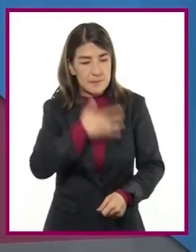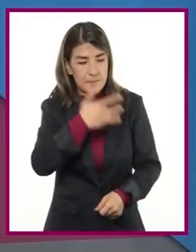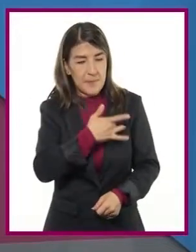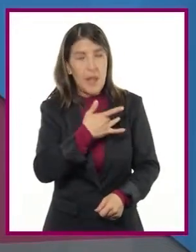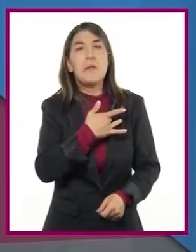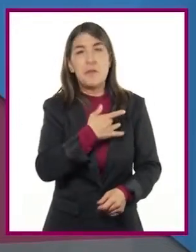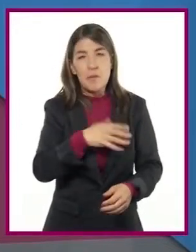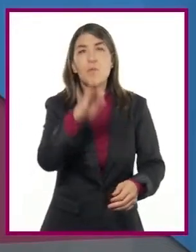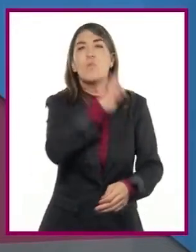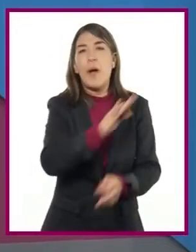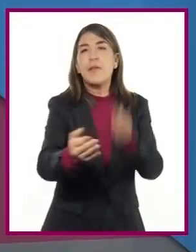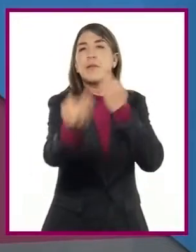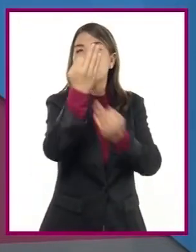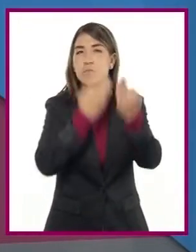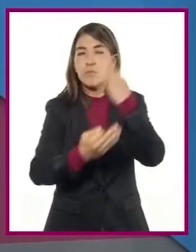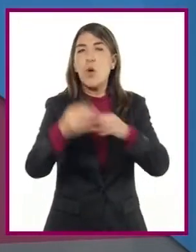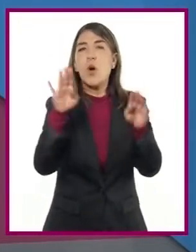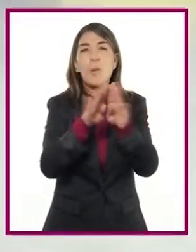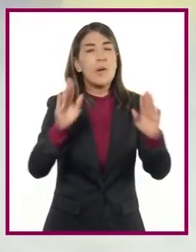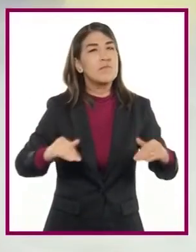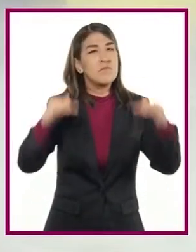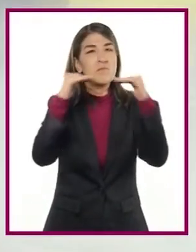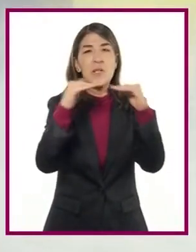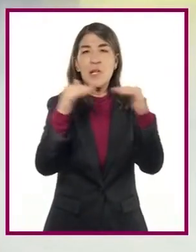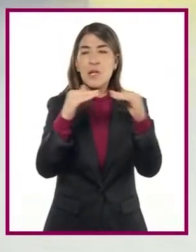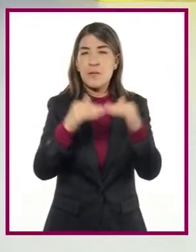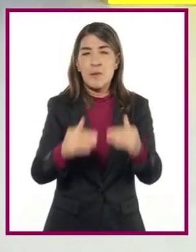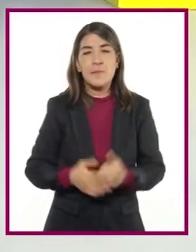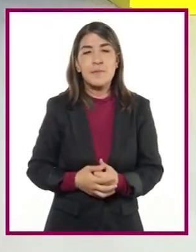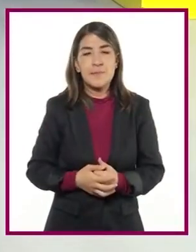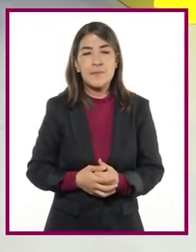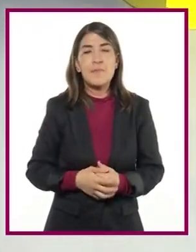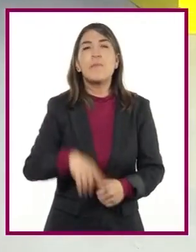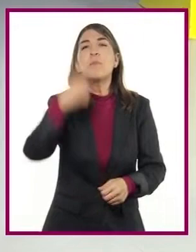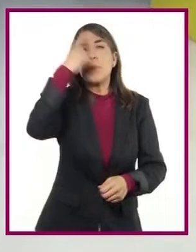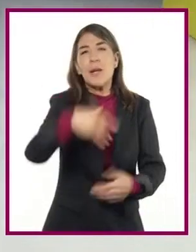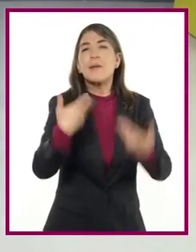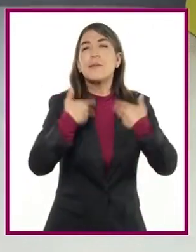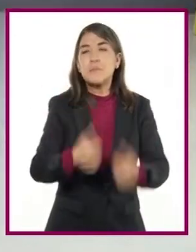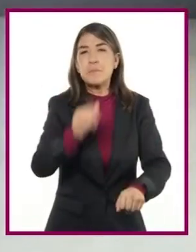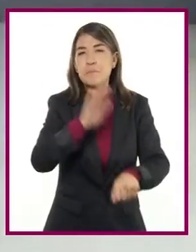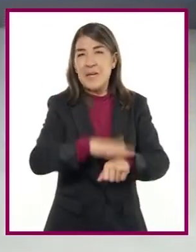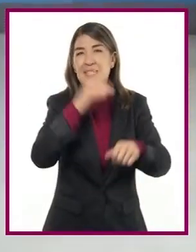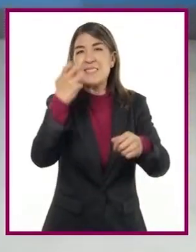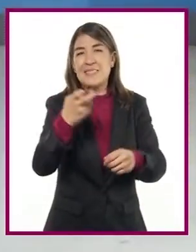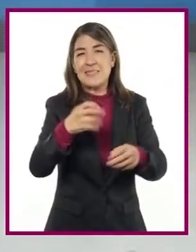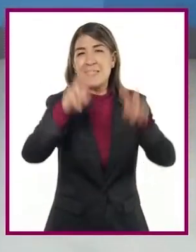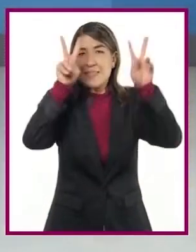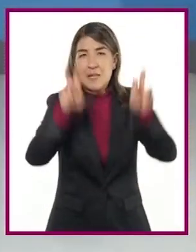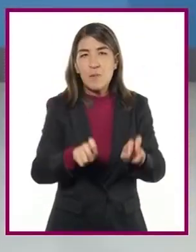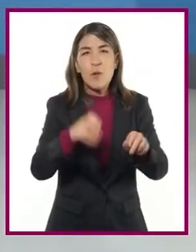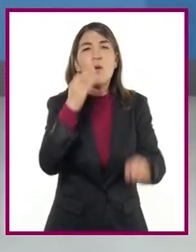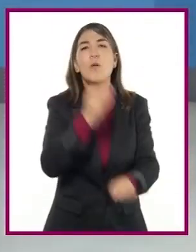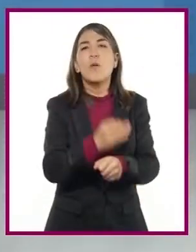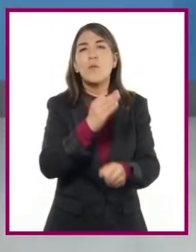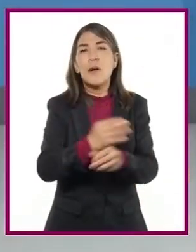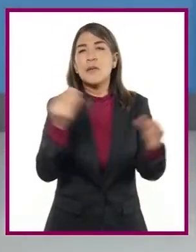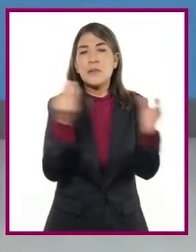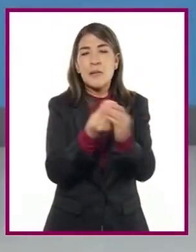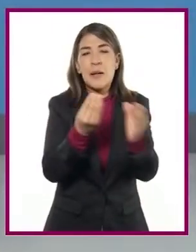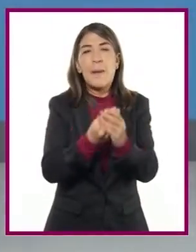serán tratados como iguales. Para ampliar la comprensión del tema, esta sesión estará nutrida